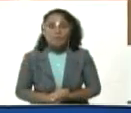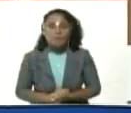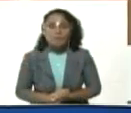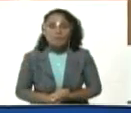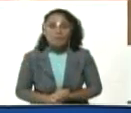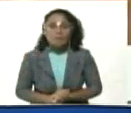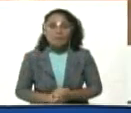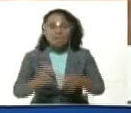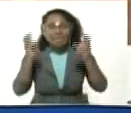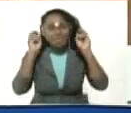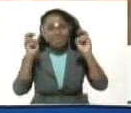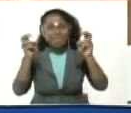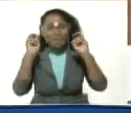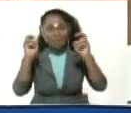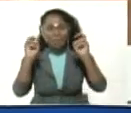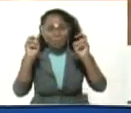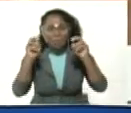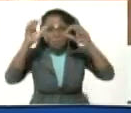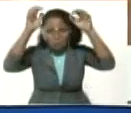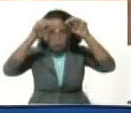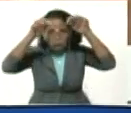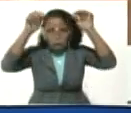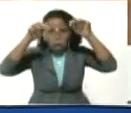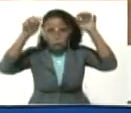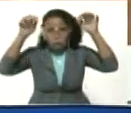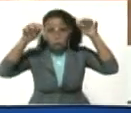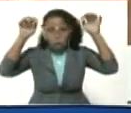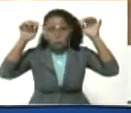con motivo de las lluvias